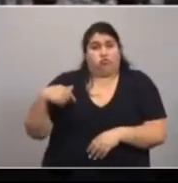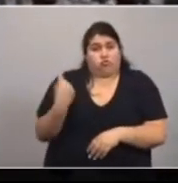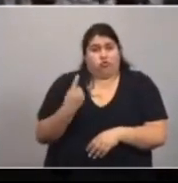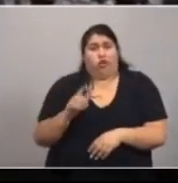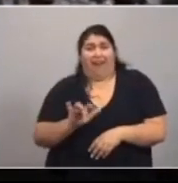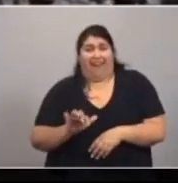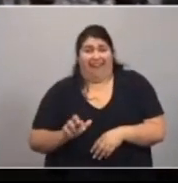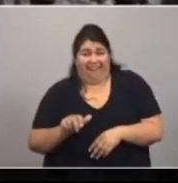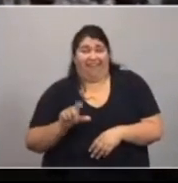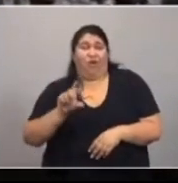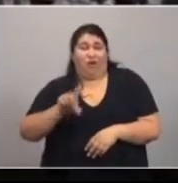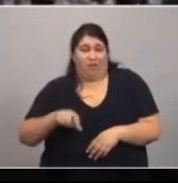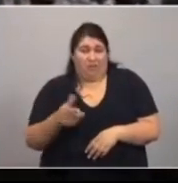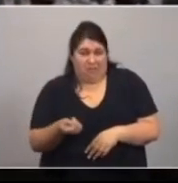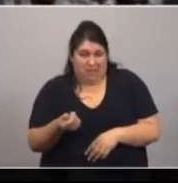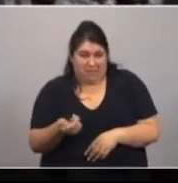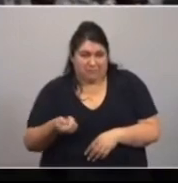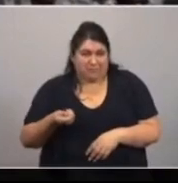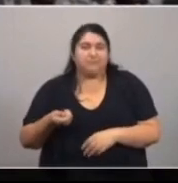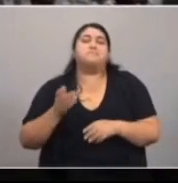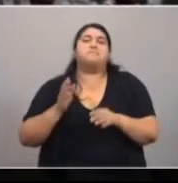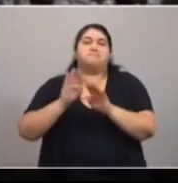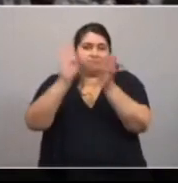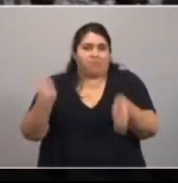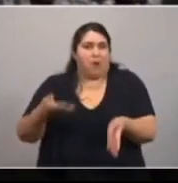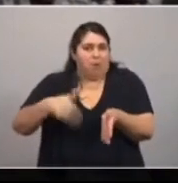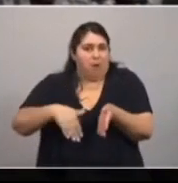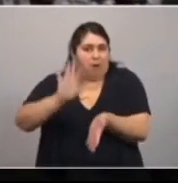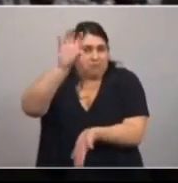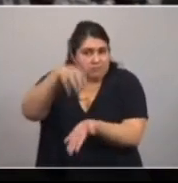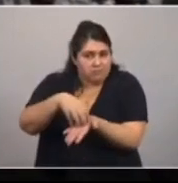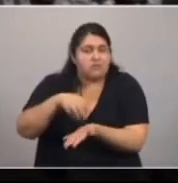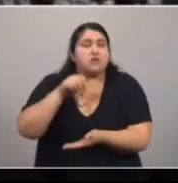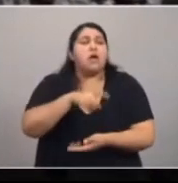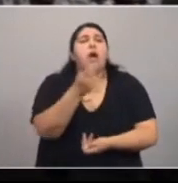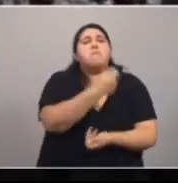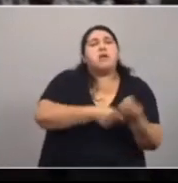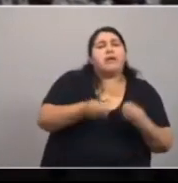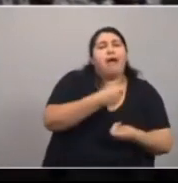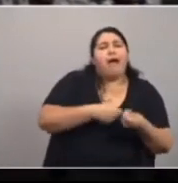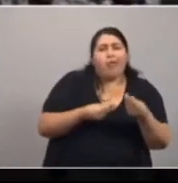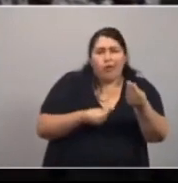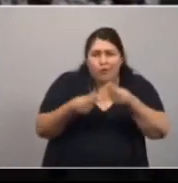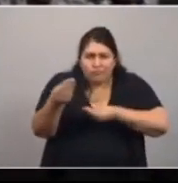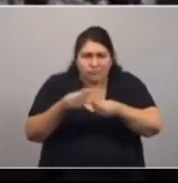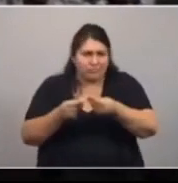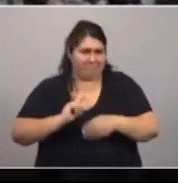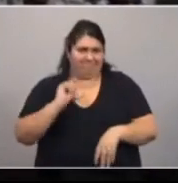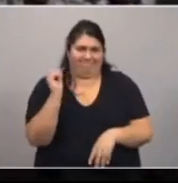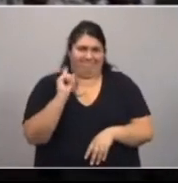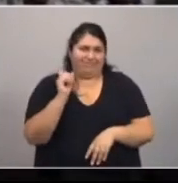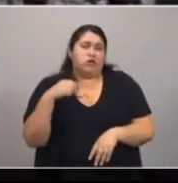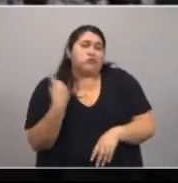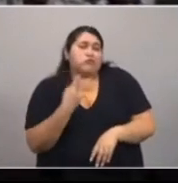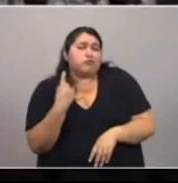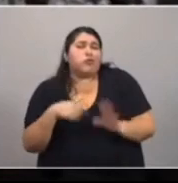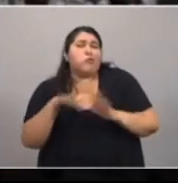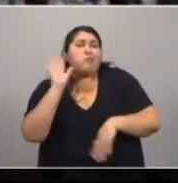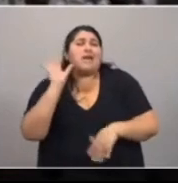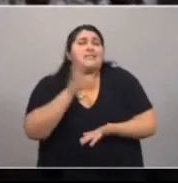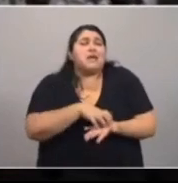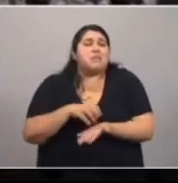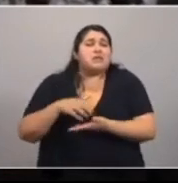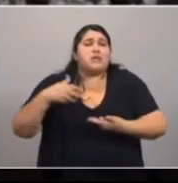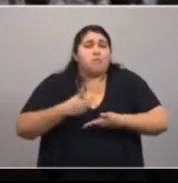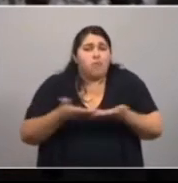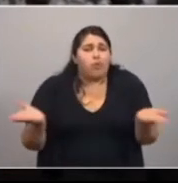el mercado no va a llevar servicios financieros. Eso solo lo podemos hacer a través de empresas públicas que entiendan que toda nuestra población tiene